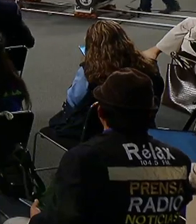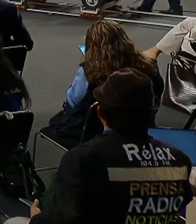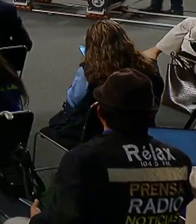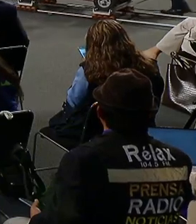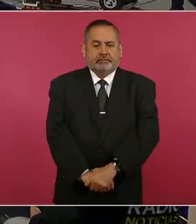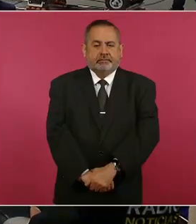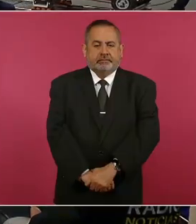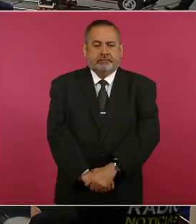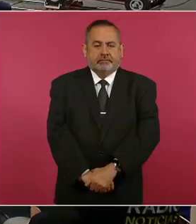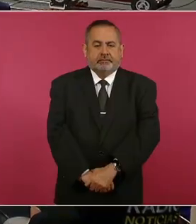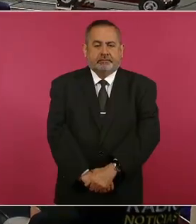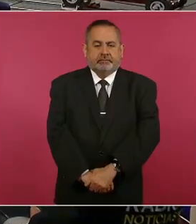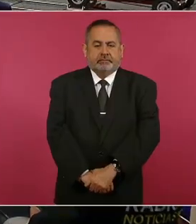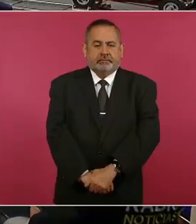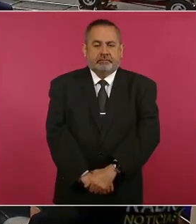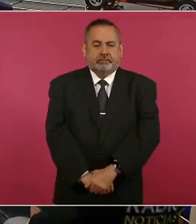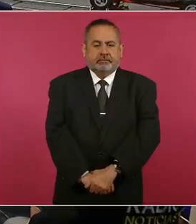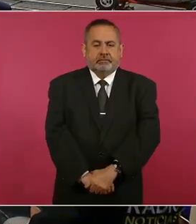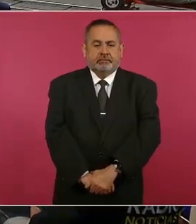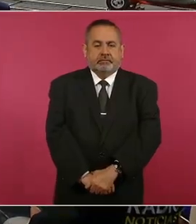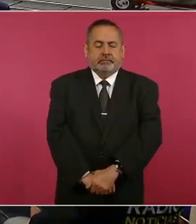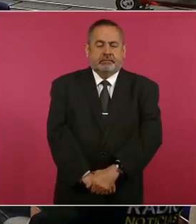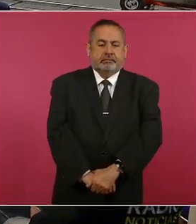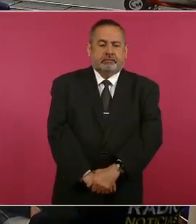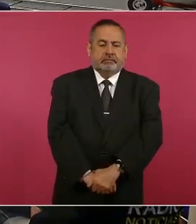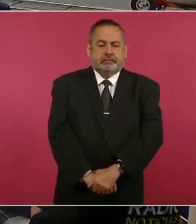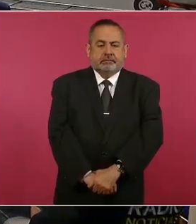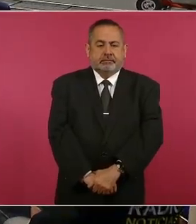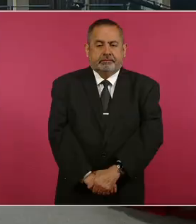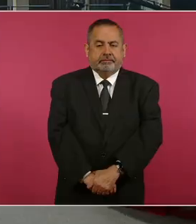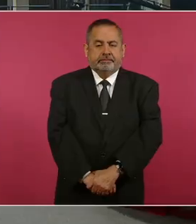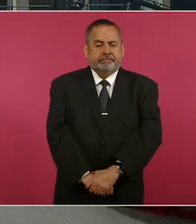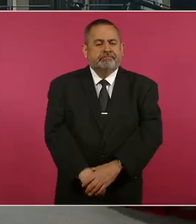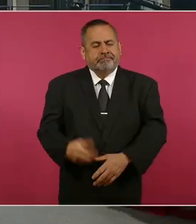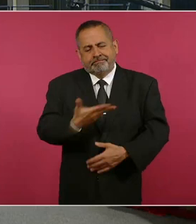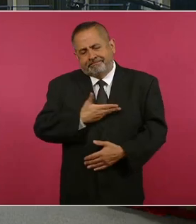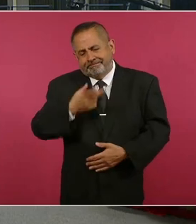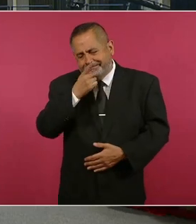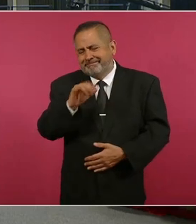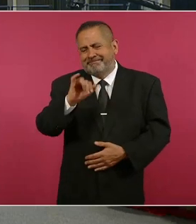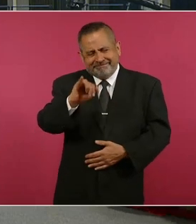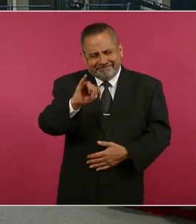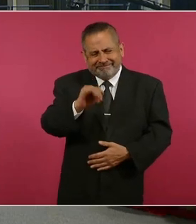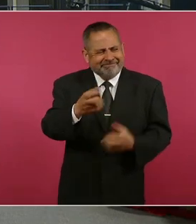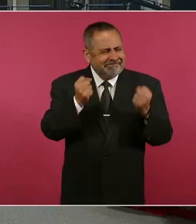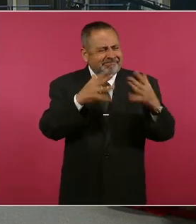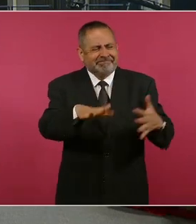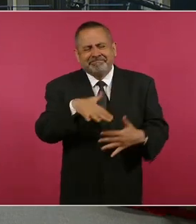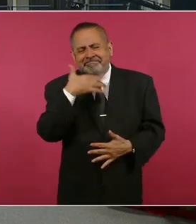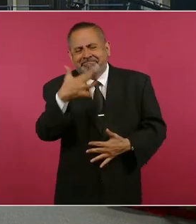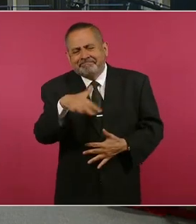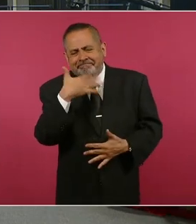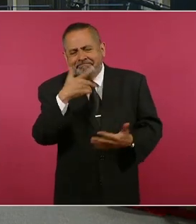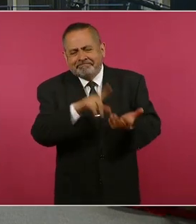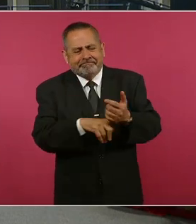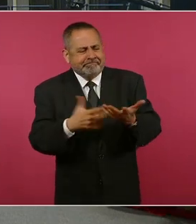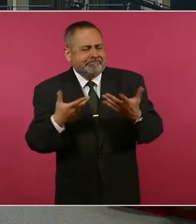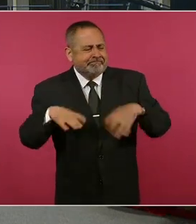del desmantelamiento de los sistemas públicos. Sí, sí, y de la gran corrupción